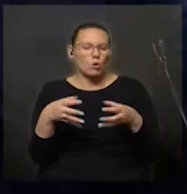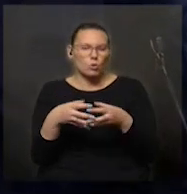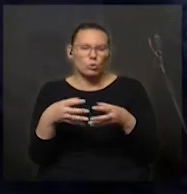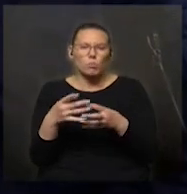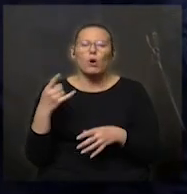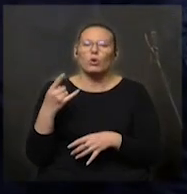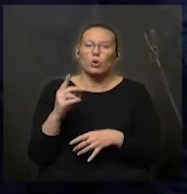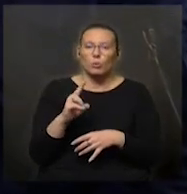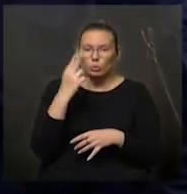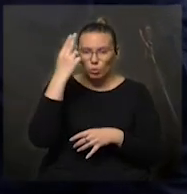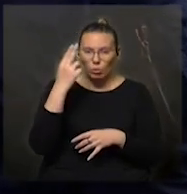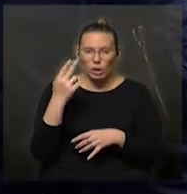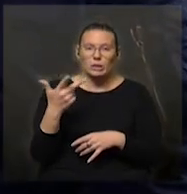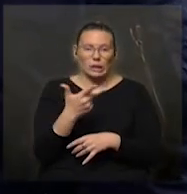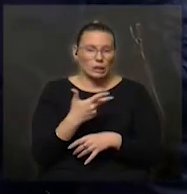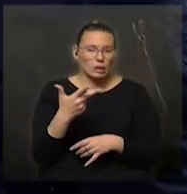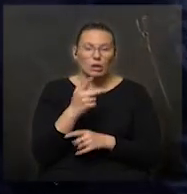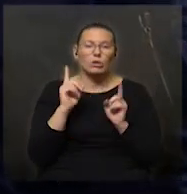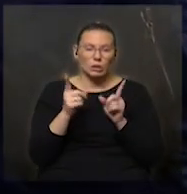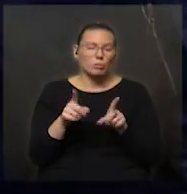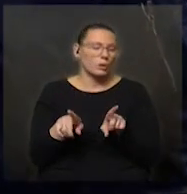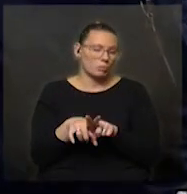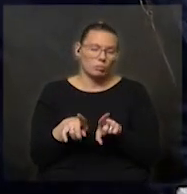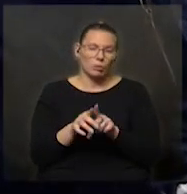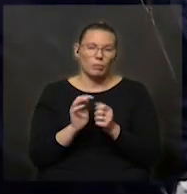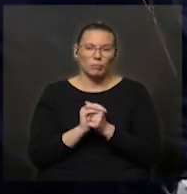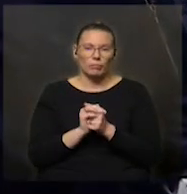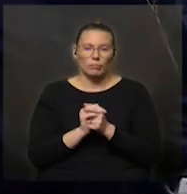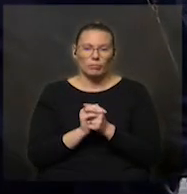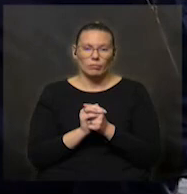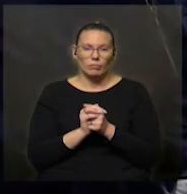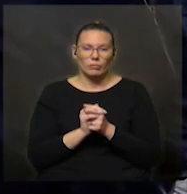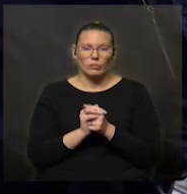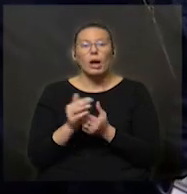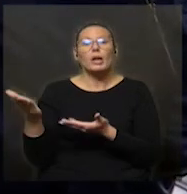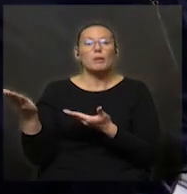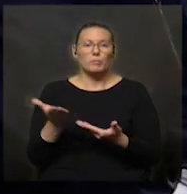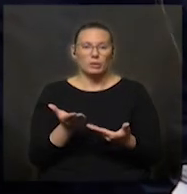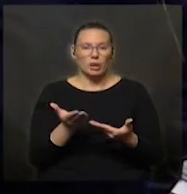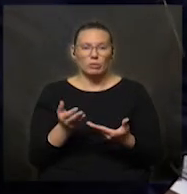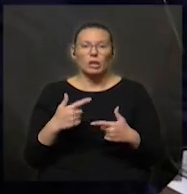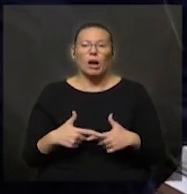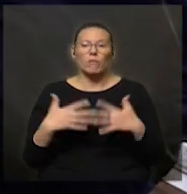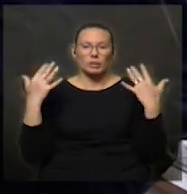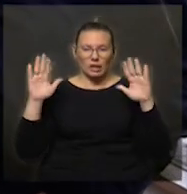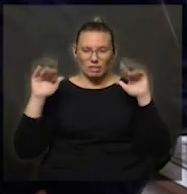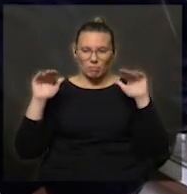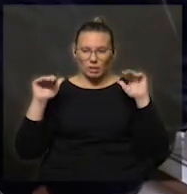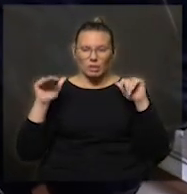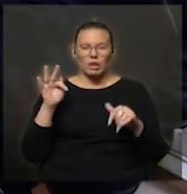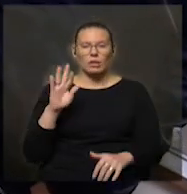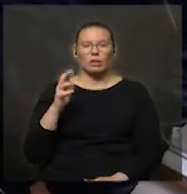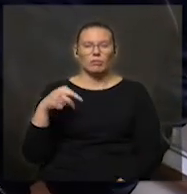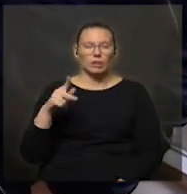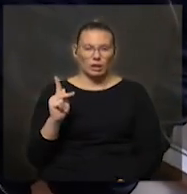rock uruguayo, dos power trio también, de la casualidad. Y nada, más que invitados a celebrar la despedida de Frank.